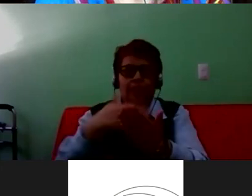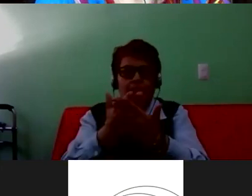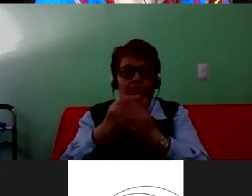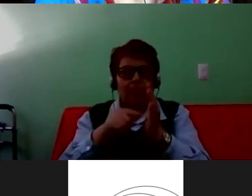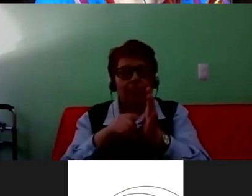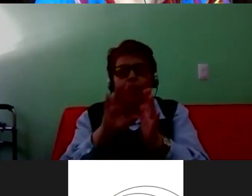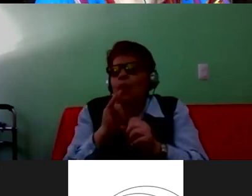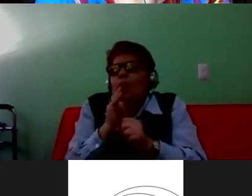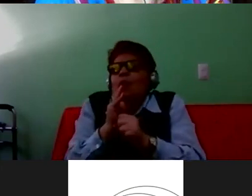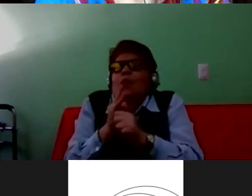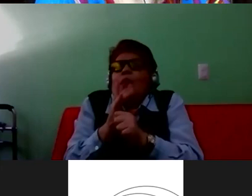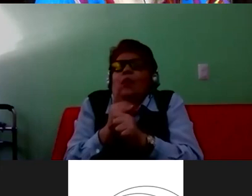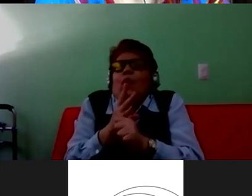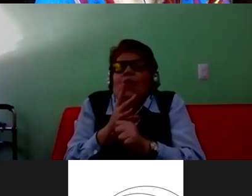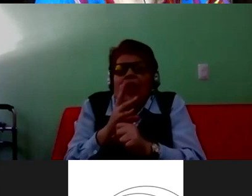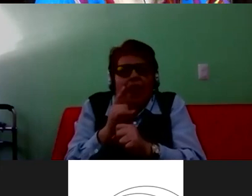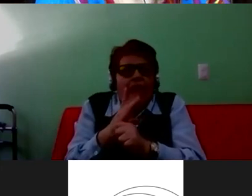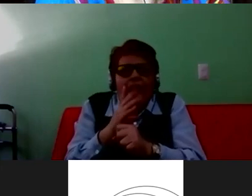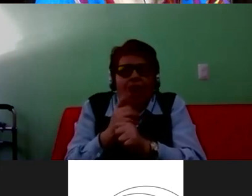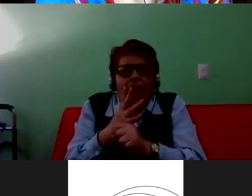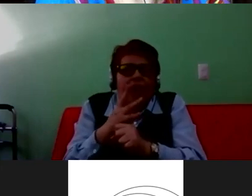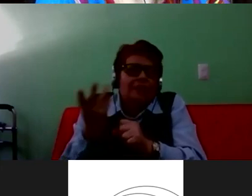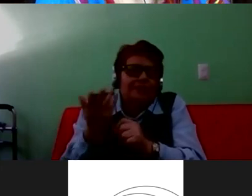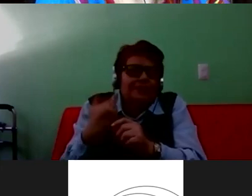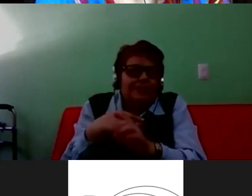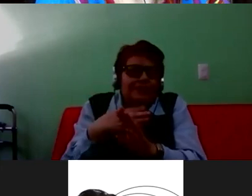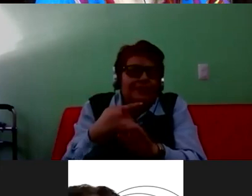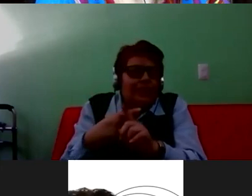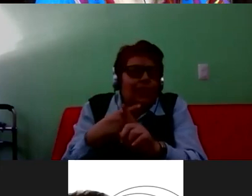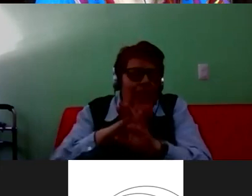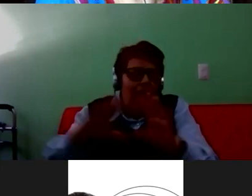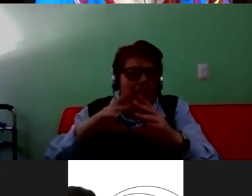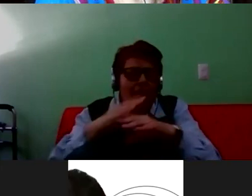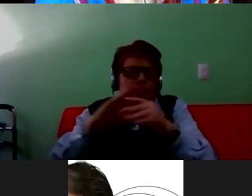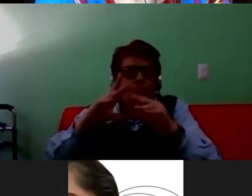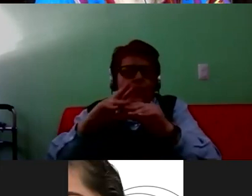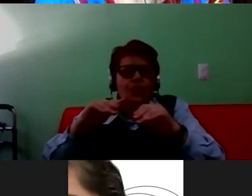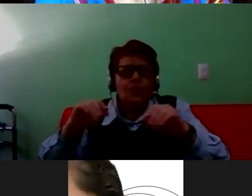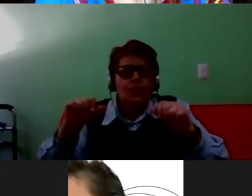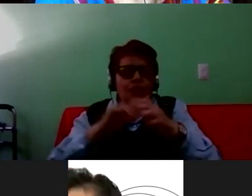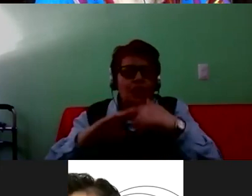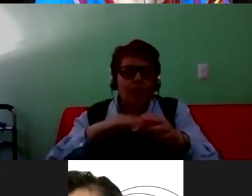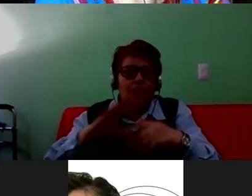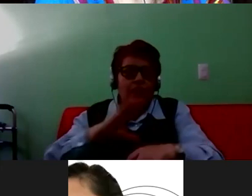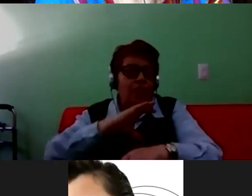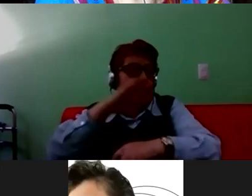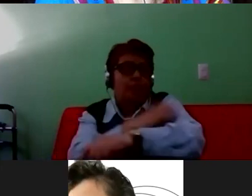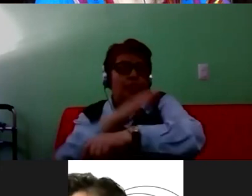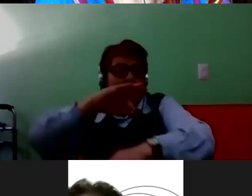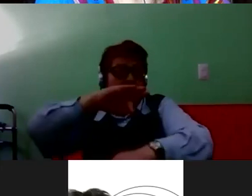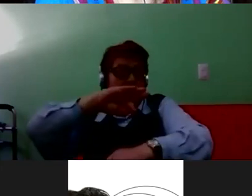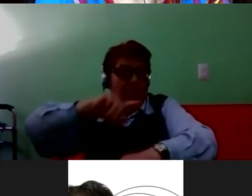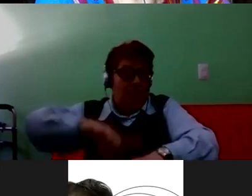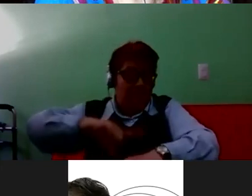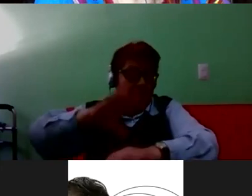Y la única objeción fue subsanada perfectamente al solicitar no al Poder Ejecutivo Federal,